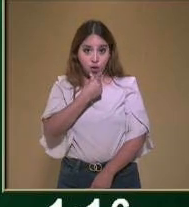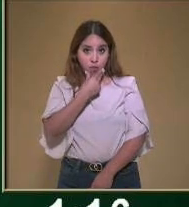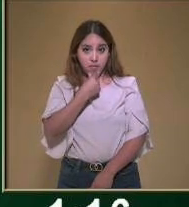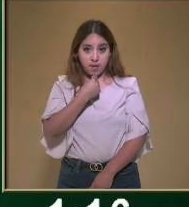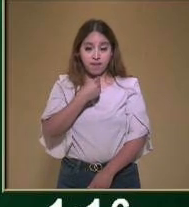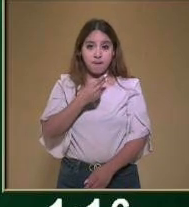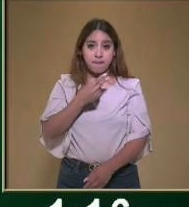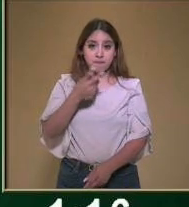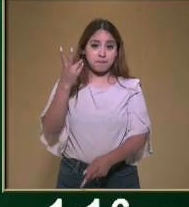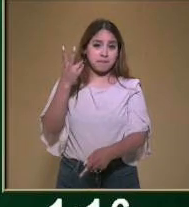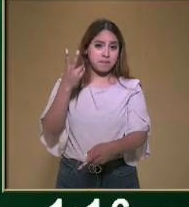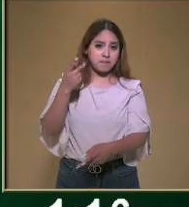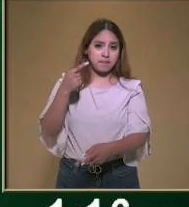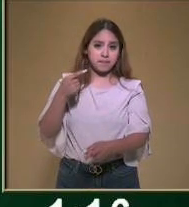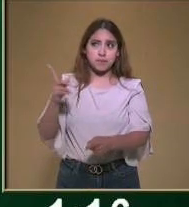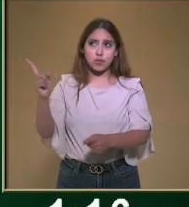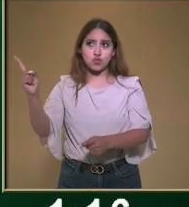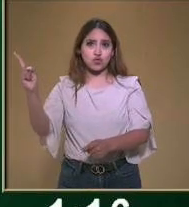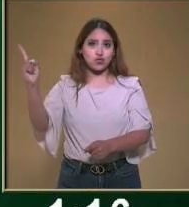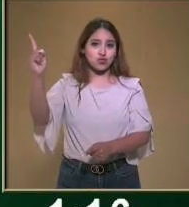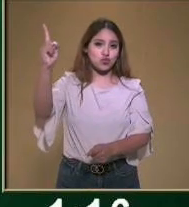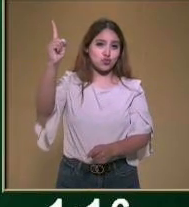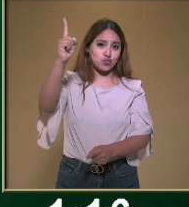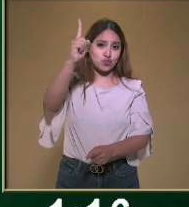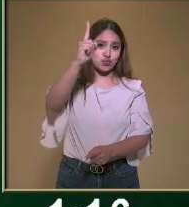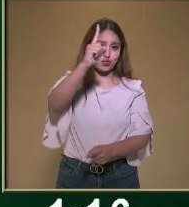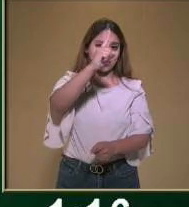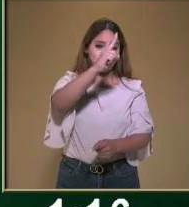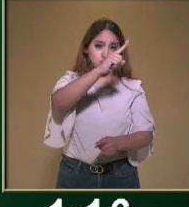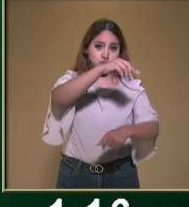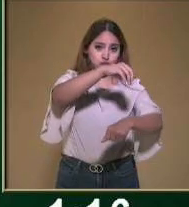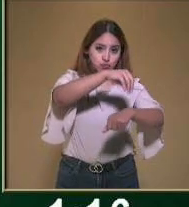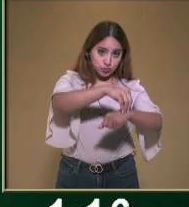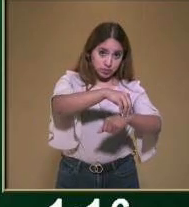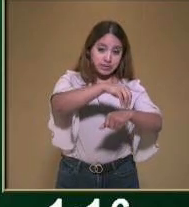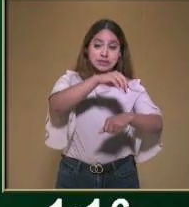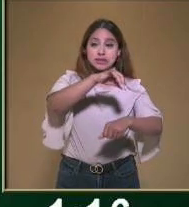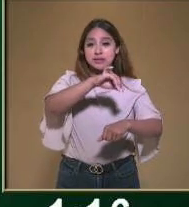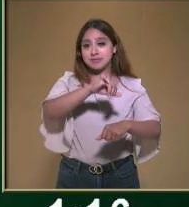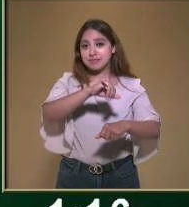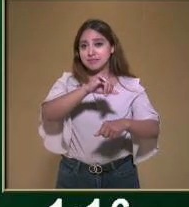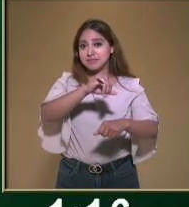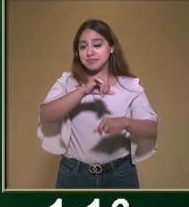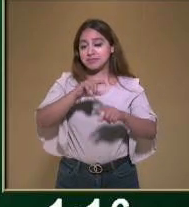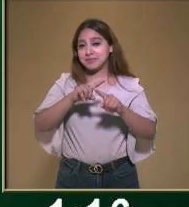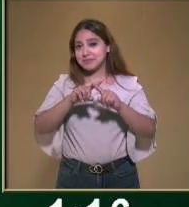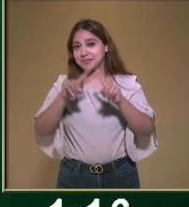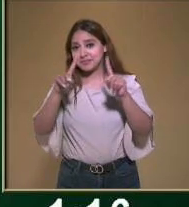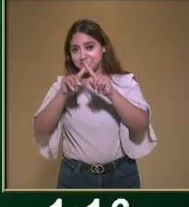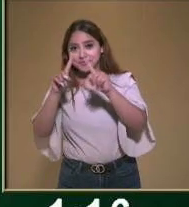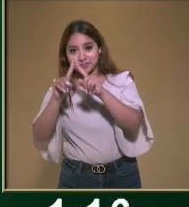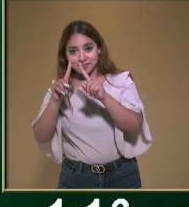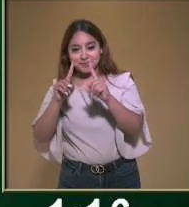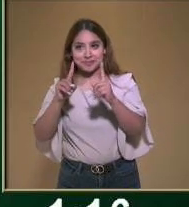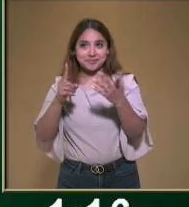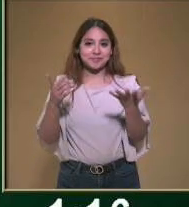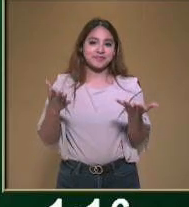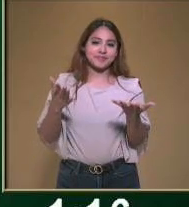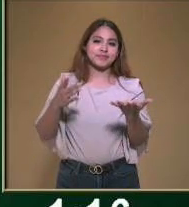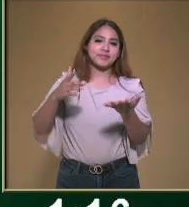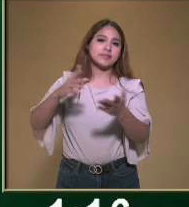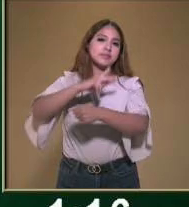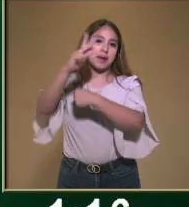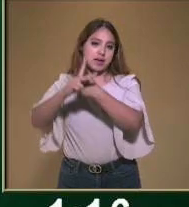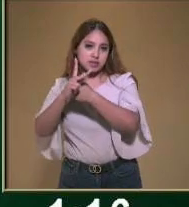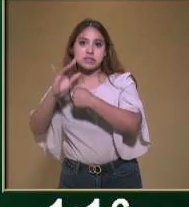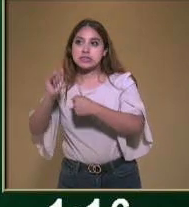cruzó por el estrecho de Bering en la época de las glaciaciones. Permitió que los hombres se cruzaran el